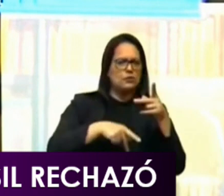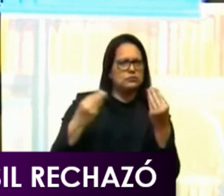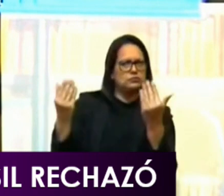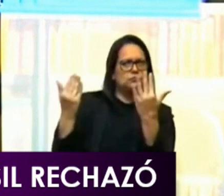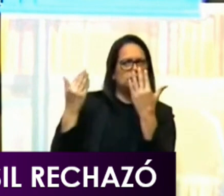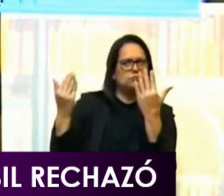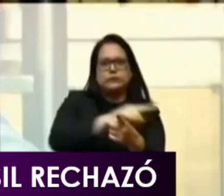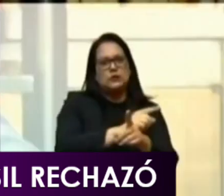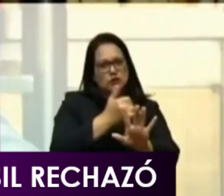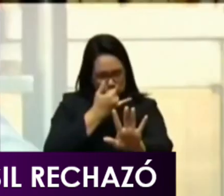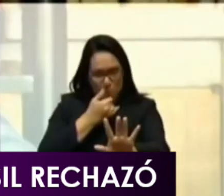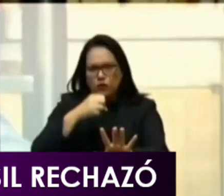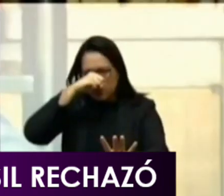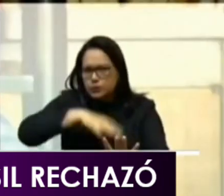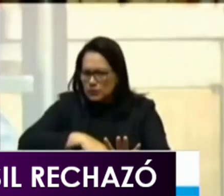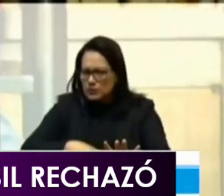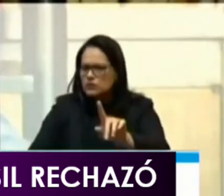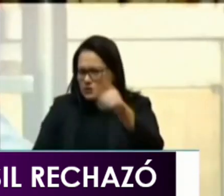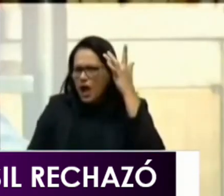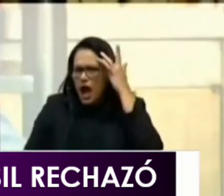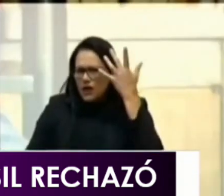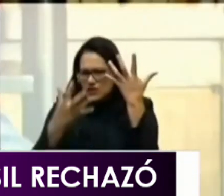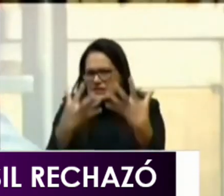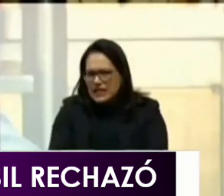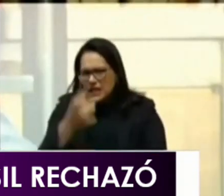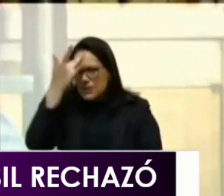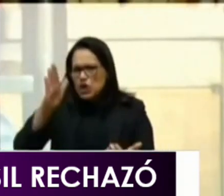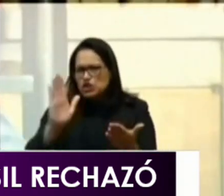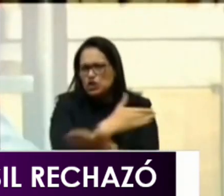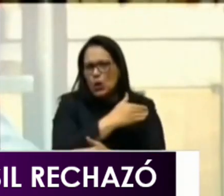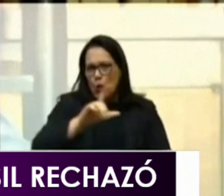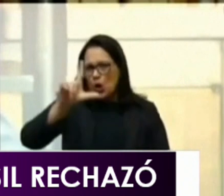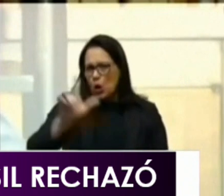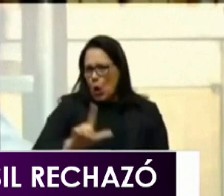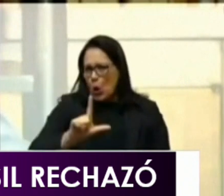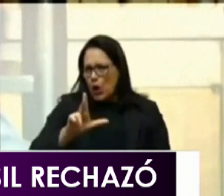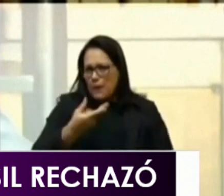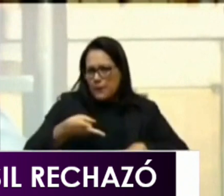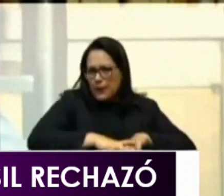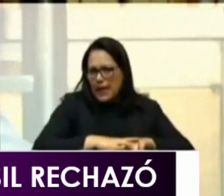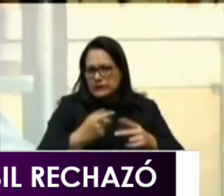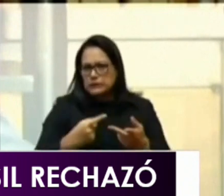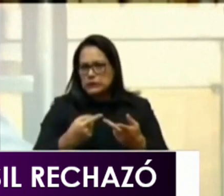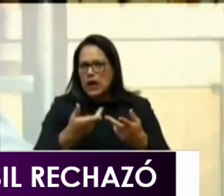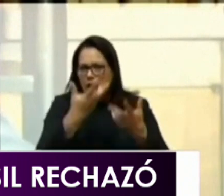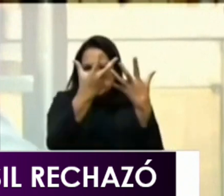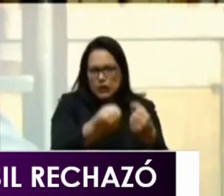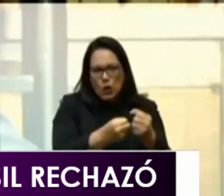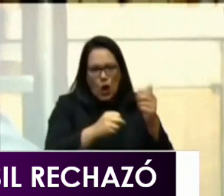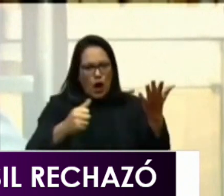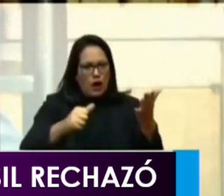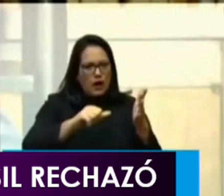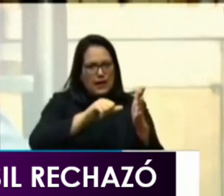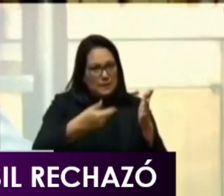bolsonaro el proyecto que busca reformar la constitución para hacer obligatorio el voto impreso fue rechazado por 23 votos